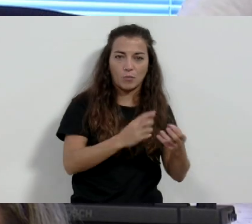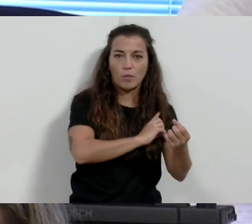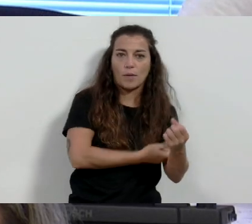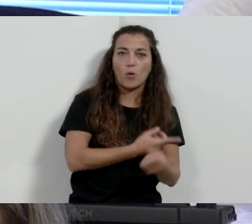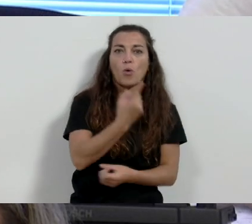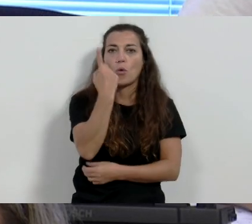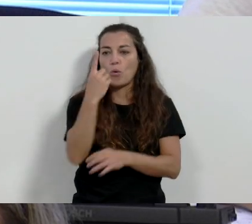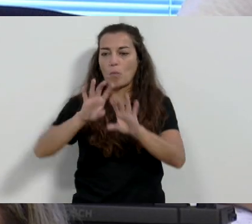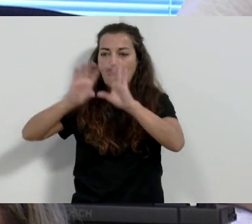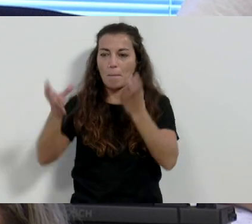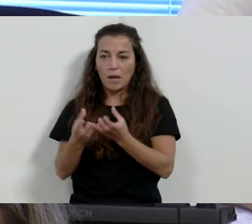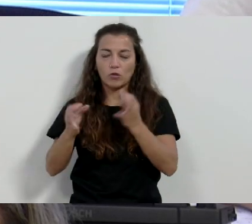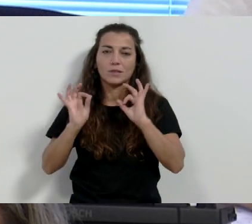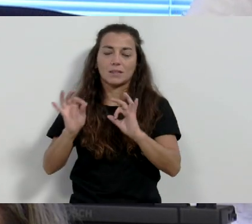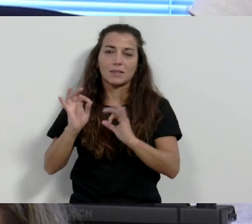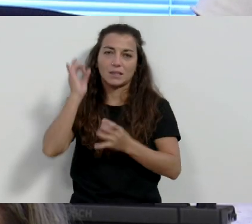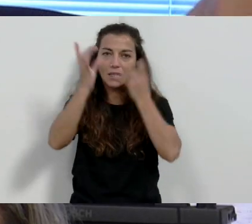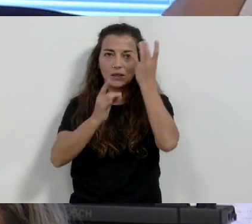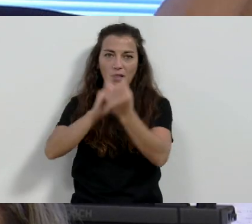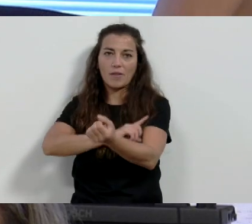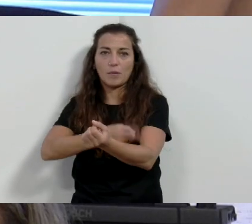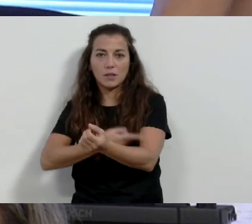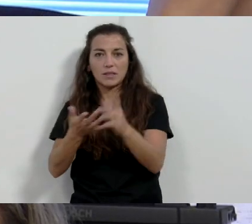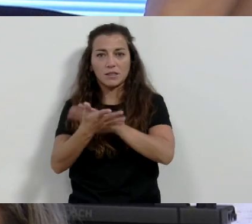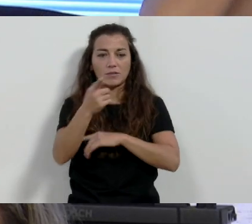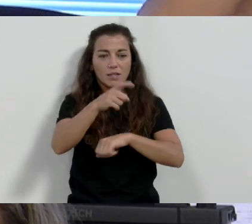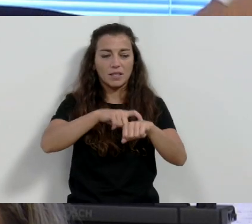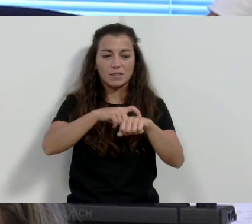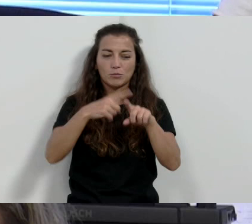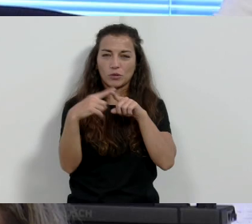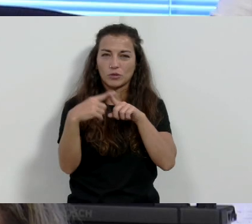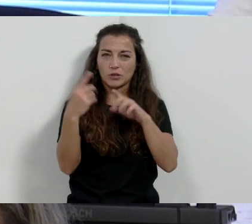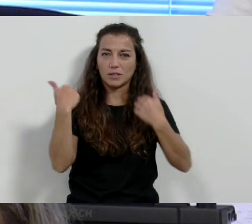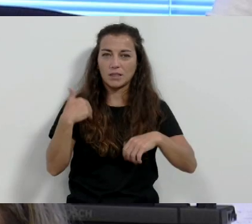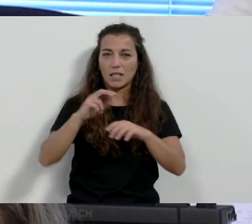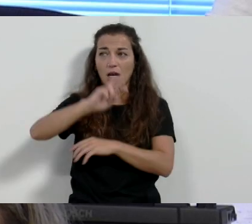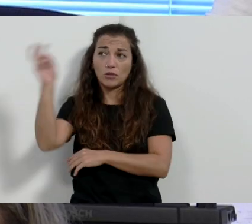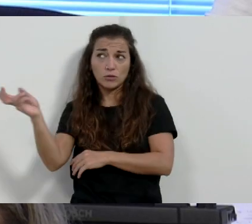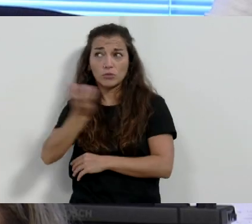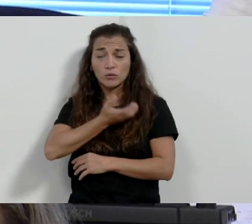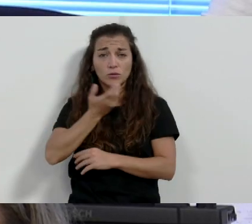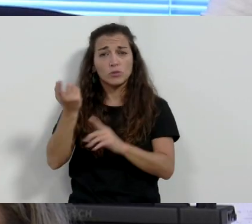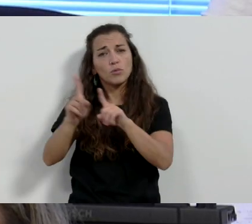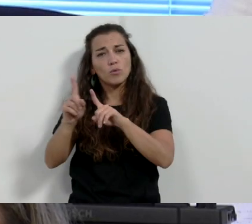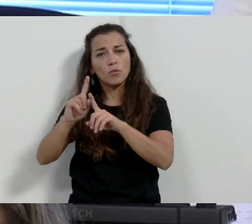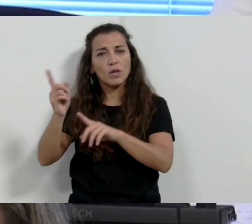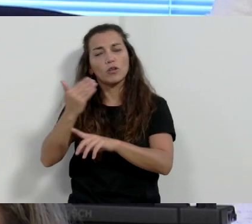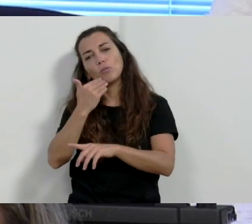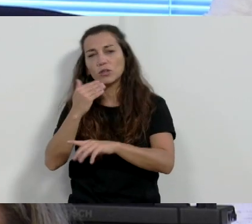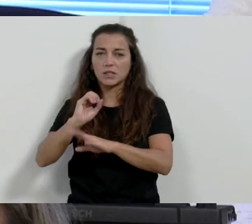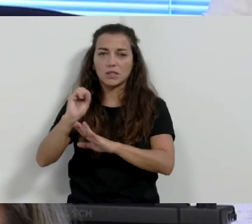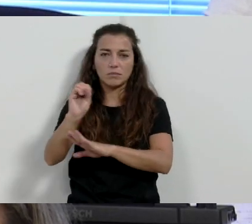nos regalen por una actividad deportiva también. Ese tipo de cosas las registran ya otros ayuntamientos. Evidentemente